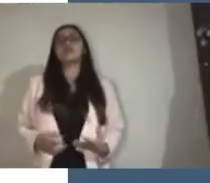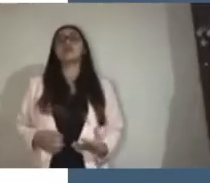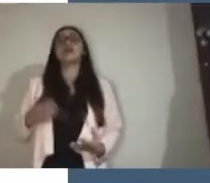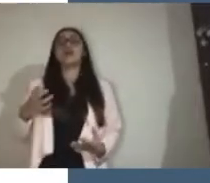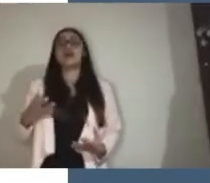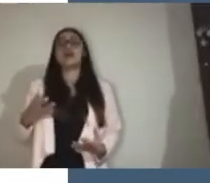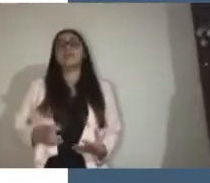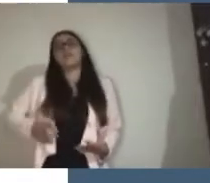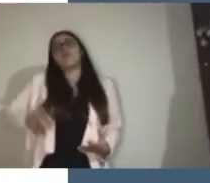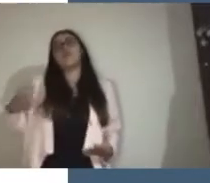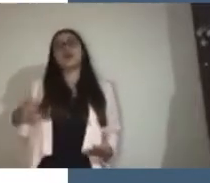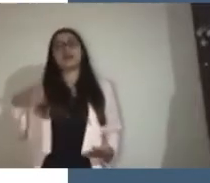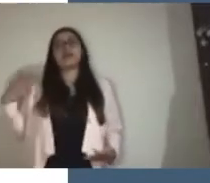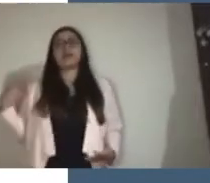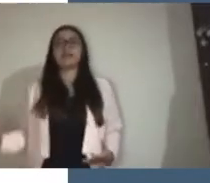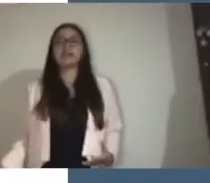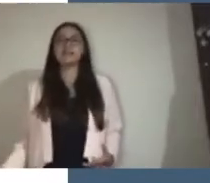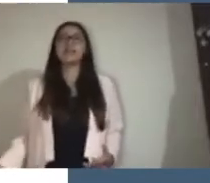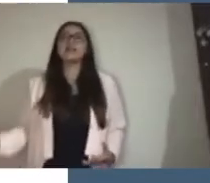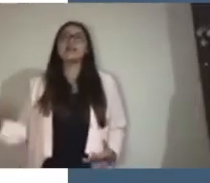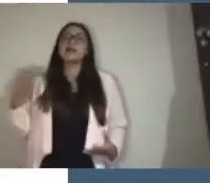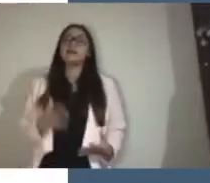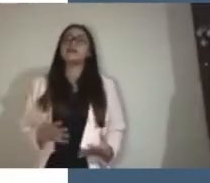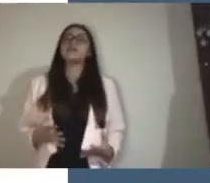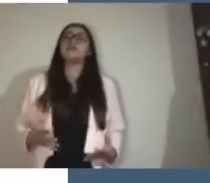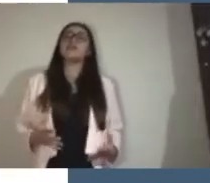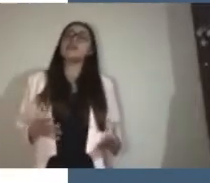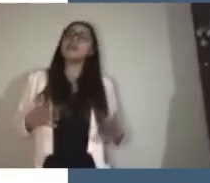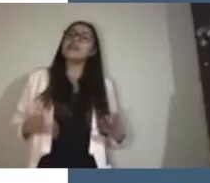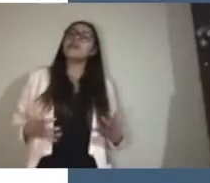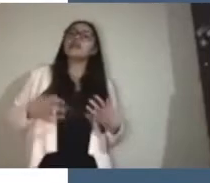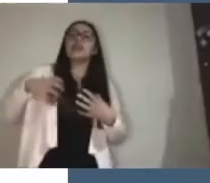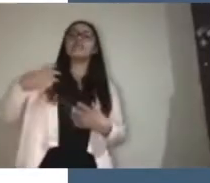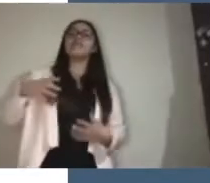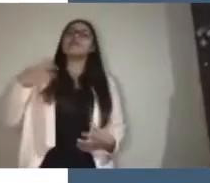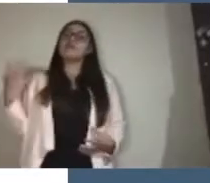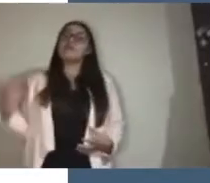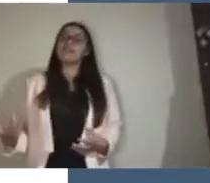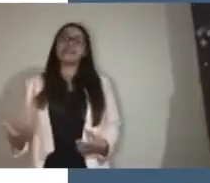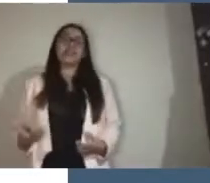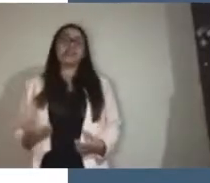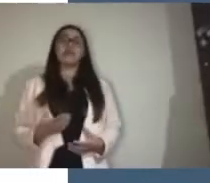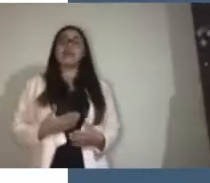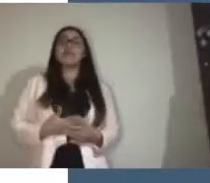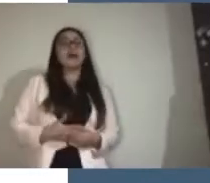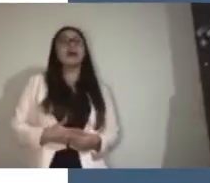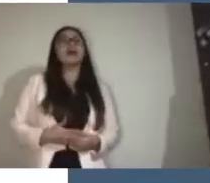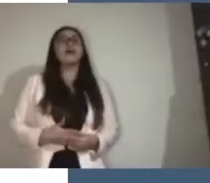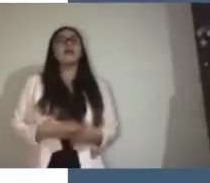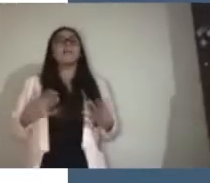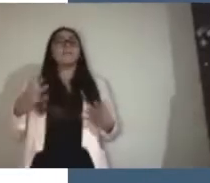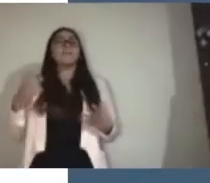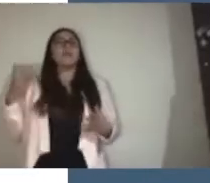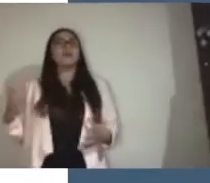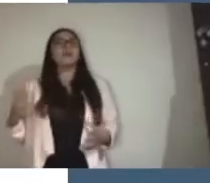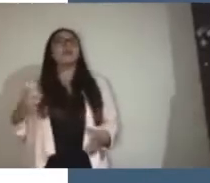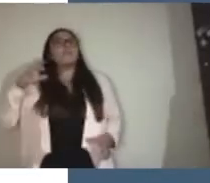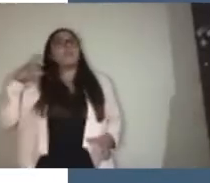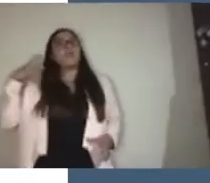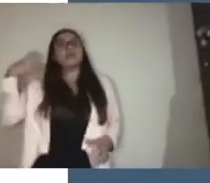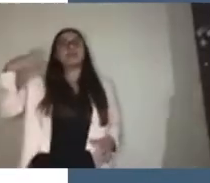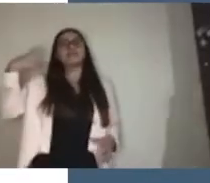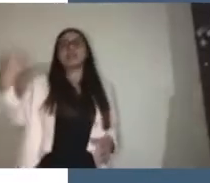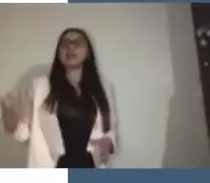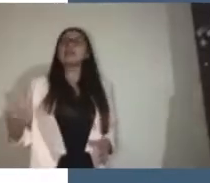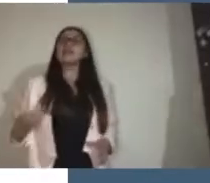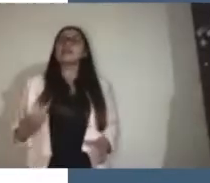datos con alta calidad. También dijeron que la información patente era una ventaja porque